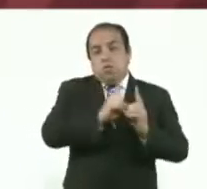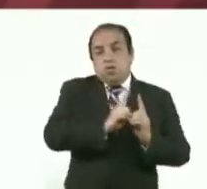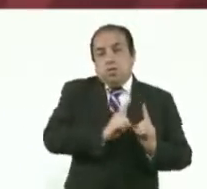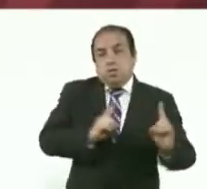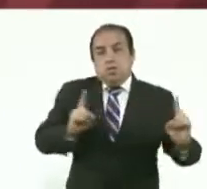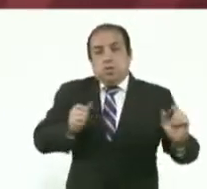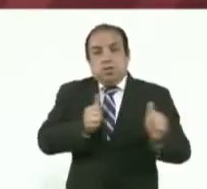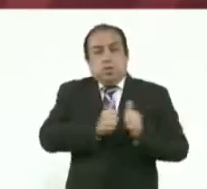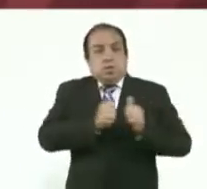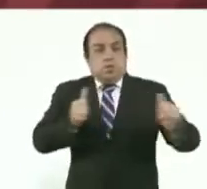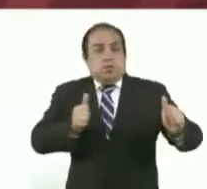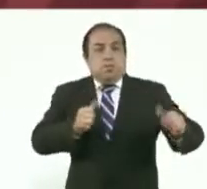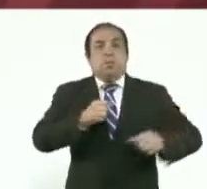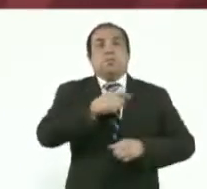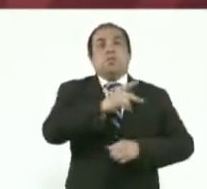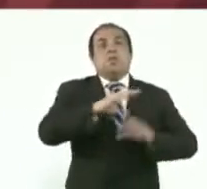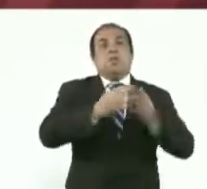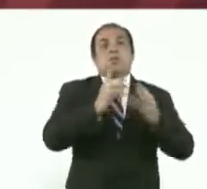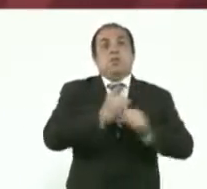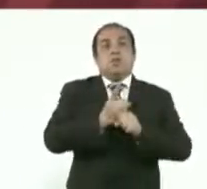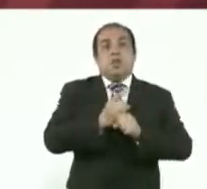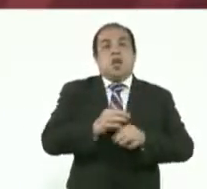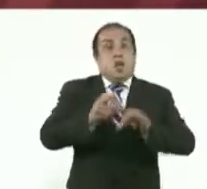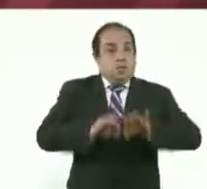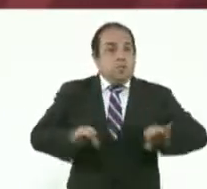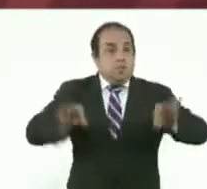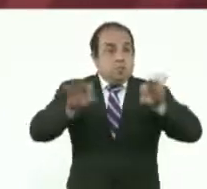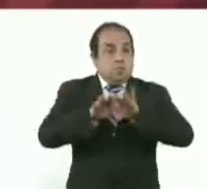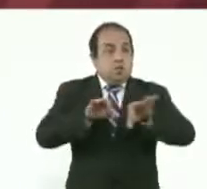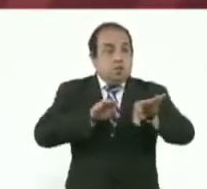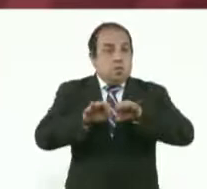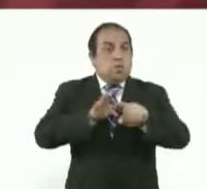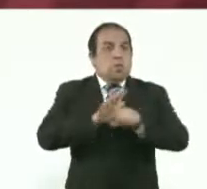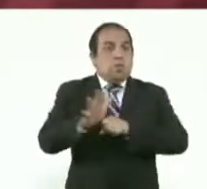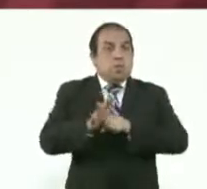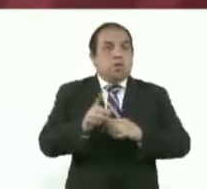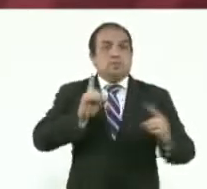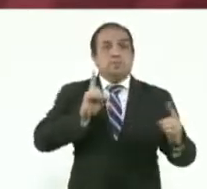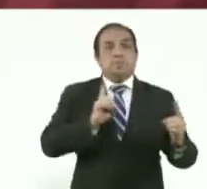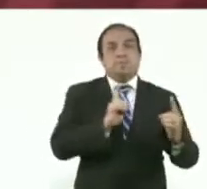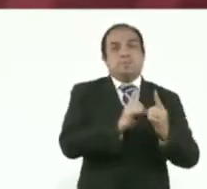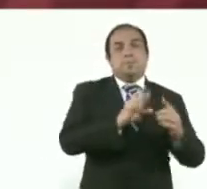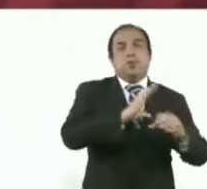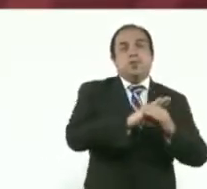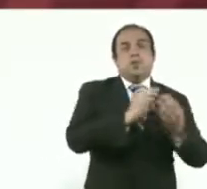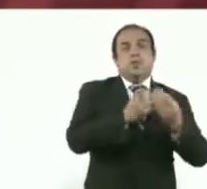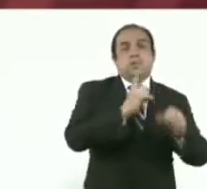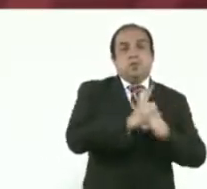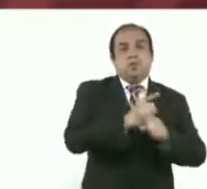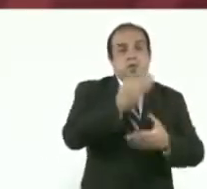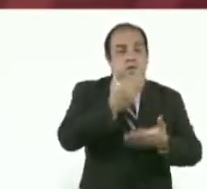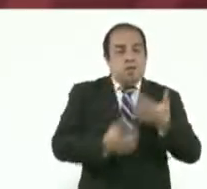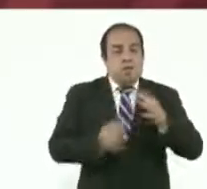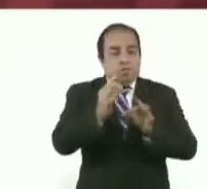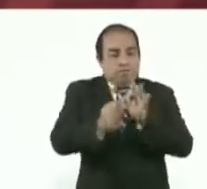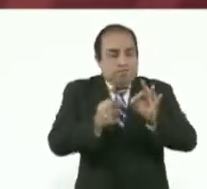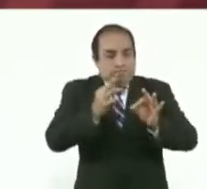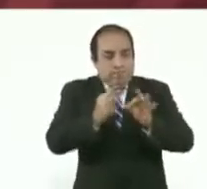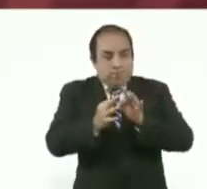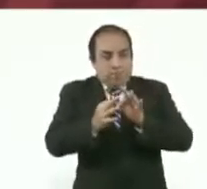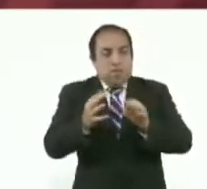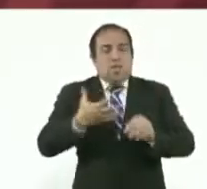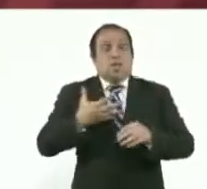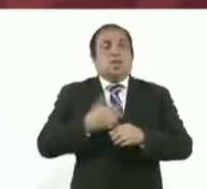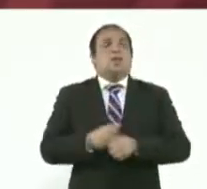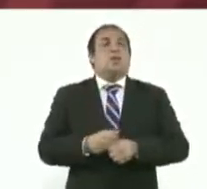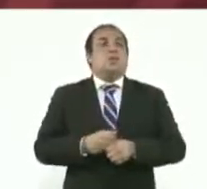comunidad. Entonces, una parte muy importante pues es estar cerca de sus comunidades y es lo que están cumpliendo en este momento, dado las